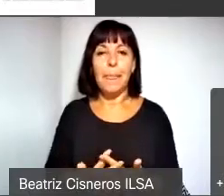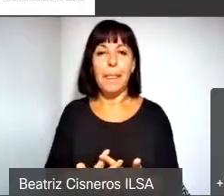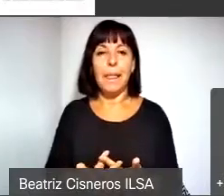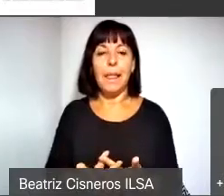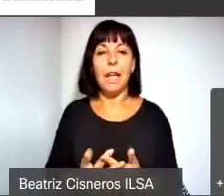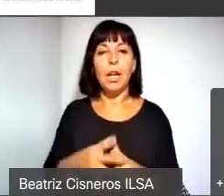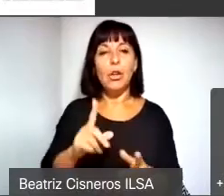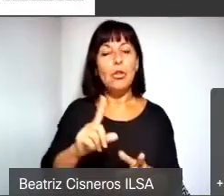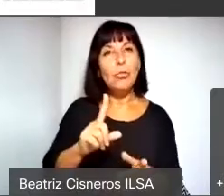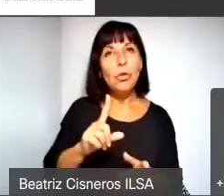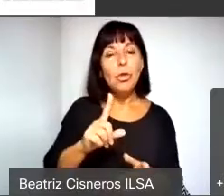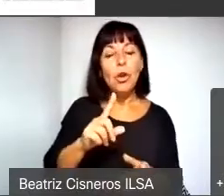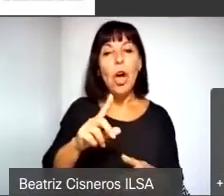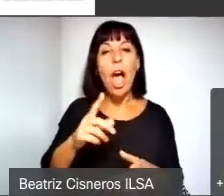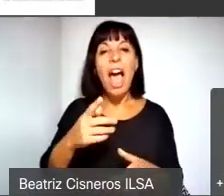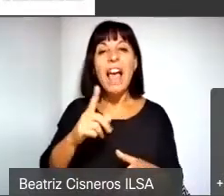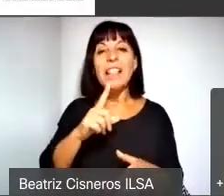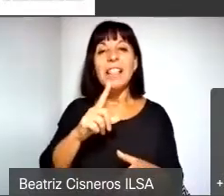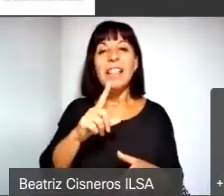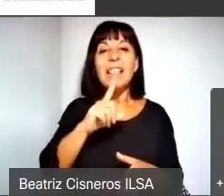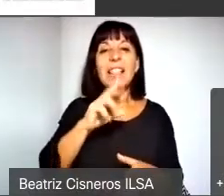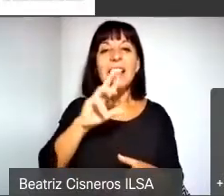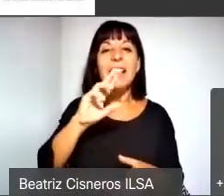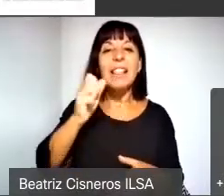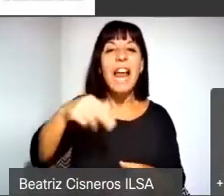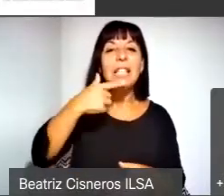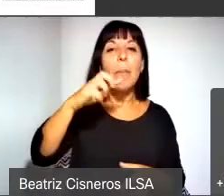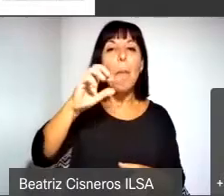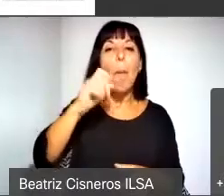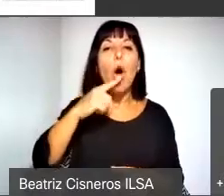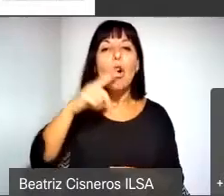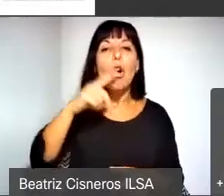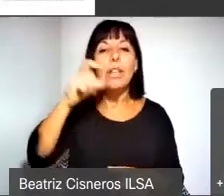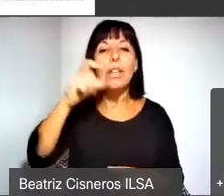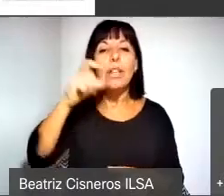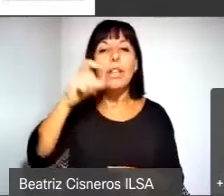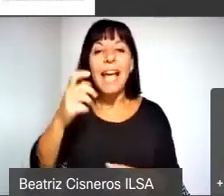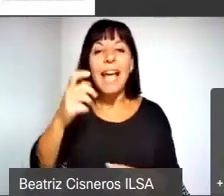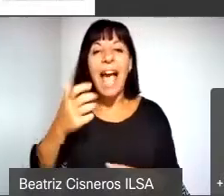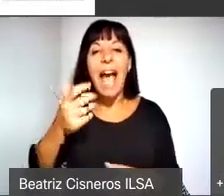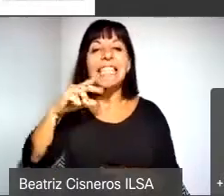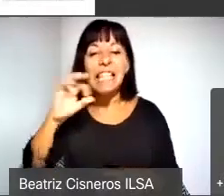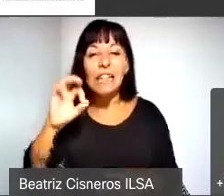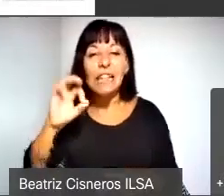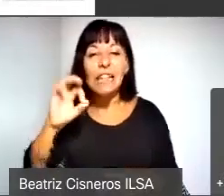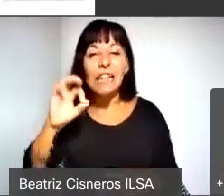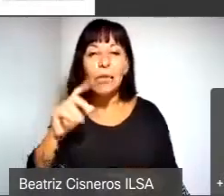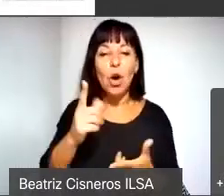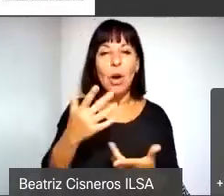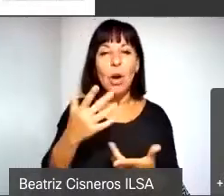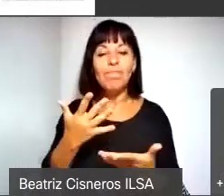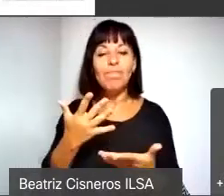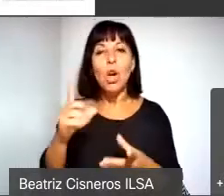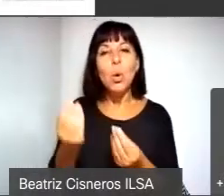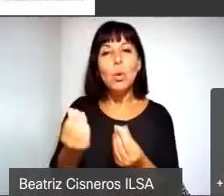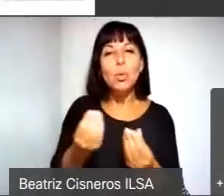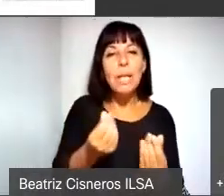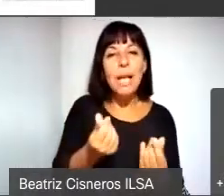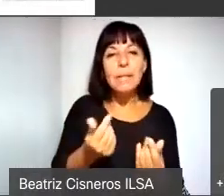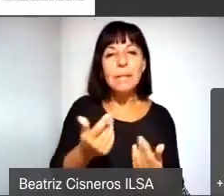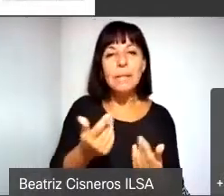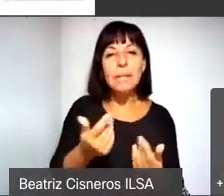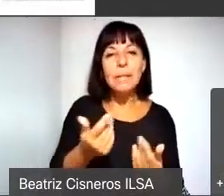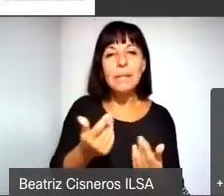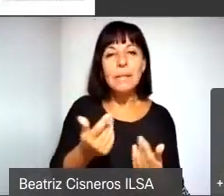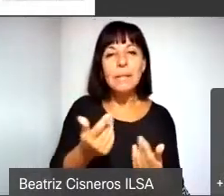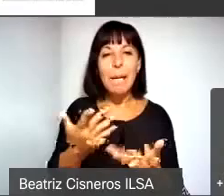transporte activo. Requieren de energía, pero no se dice que es transporte activo, porque no son sustancias, sino que es material foráneo, ¿sí? Son